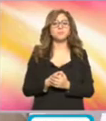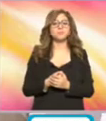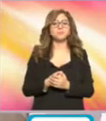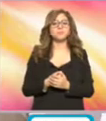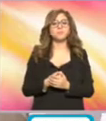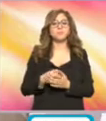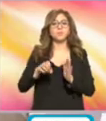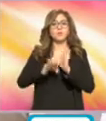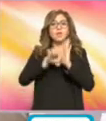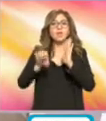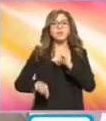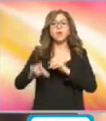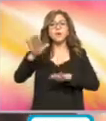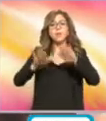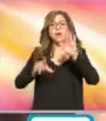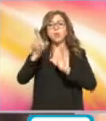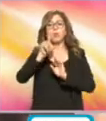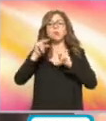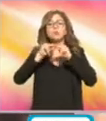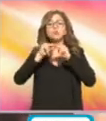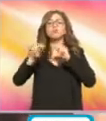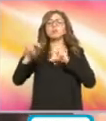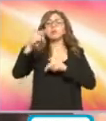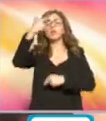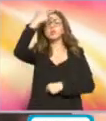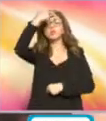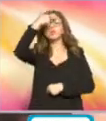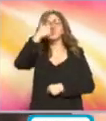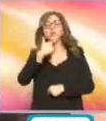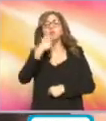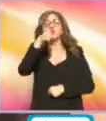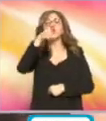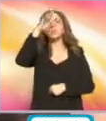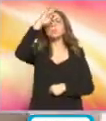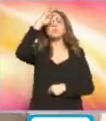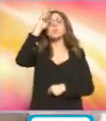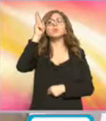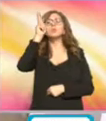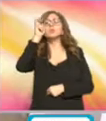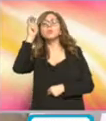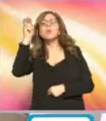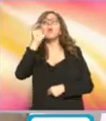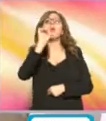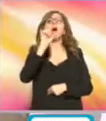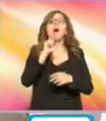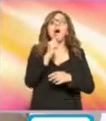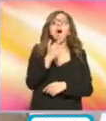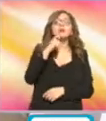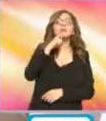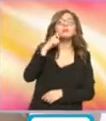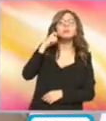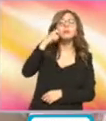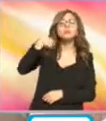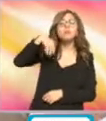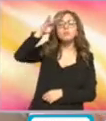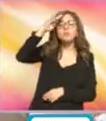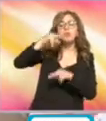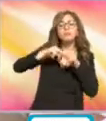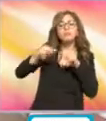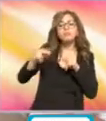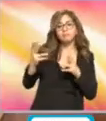ejemplo, nocturna, no necesariamente significa que haya habido incluso una fantasía o un sueño húmedo. Ah, claro. Oye, Irene, pero entonces, ¿por qué los hombres